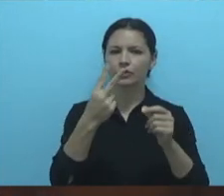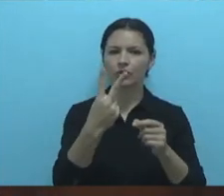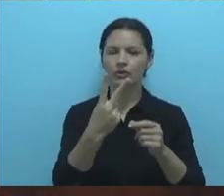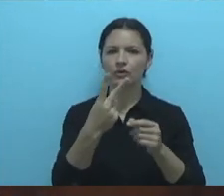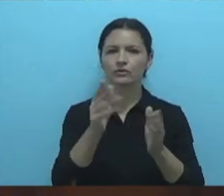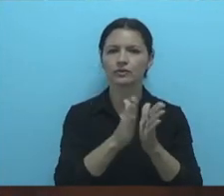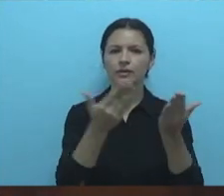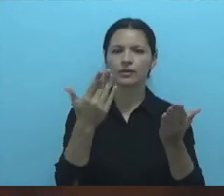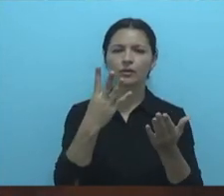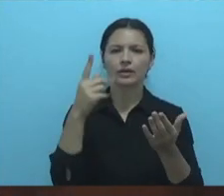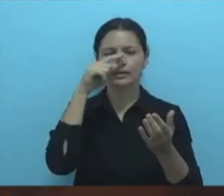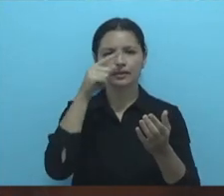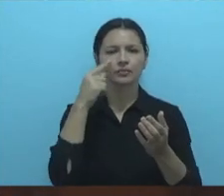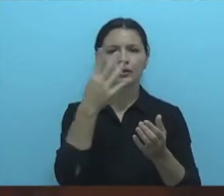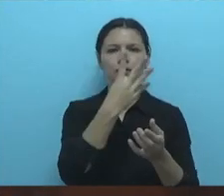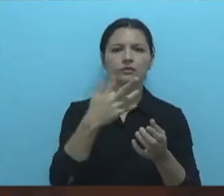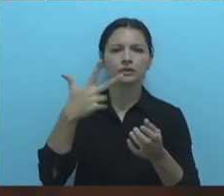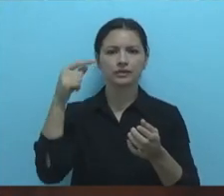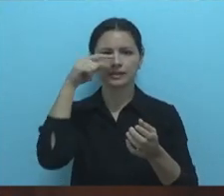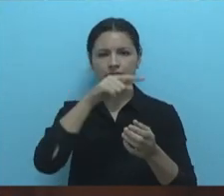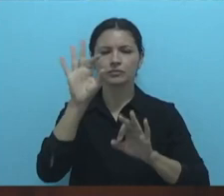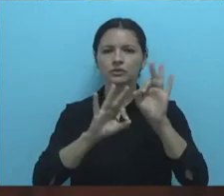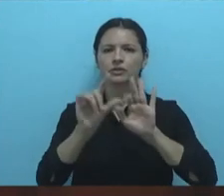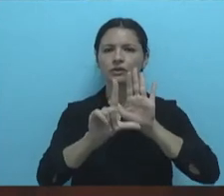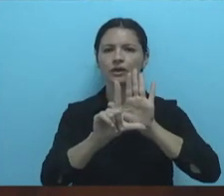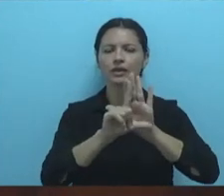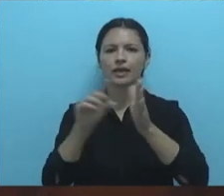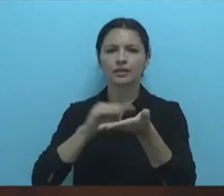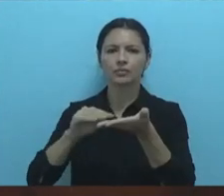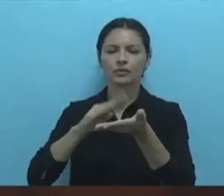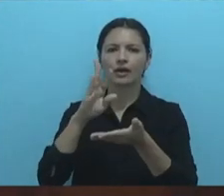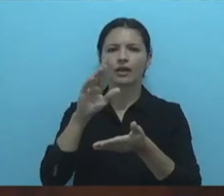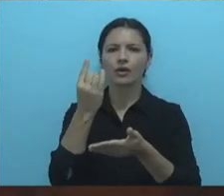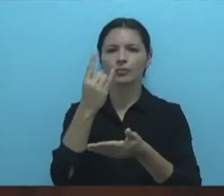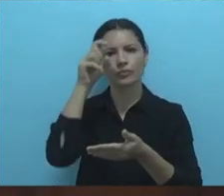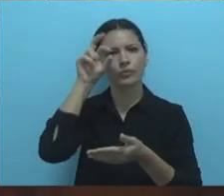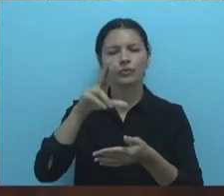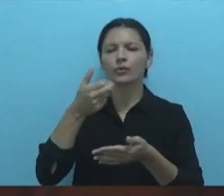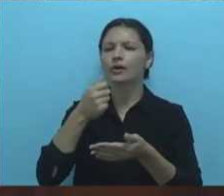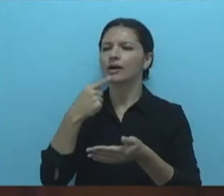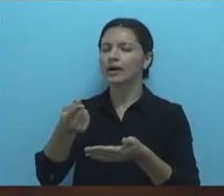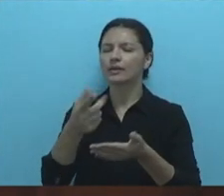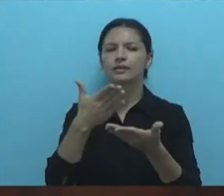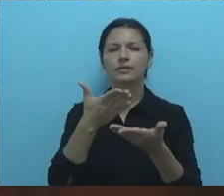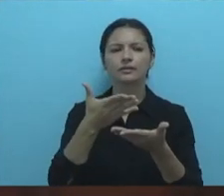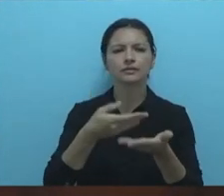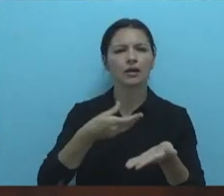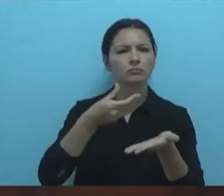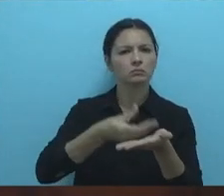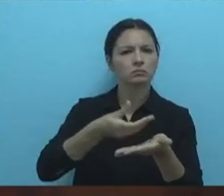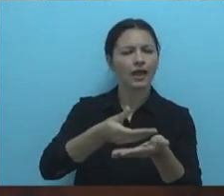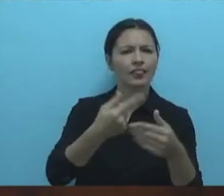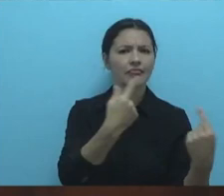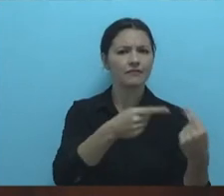expediente 47.437 proyecto de ley de la diputada gruera por el cual se establece por objeto reparar las graves